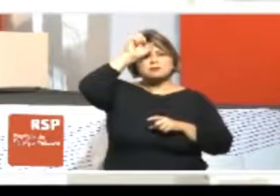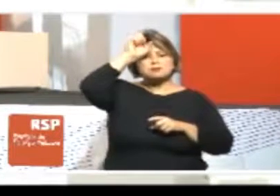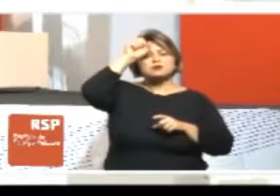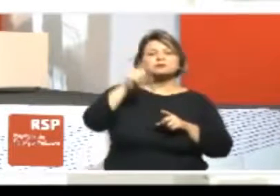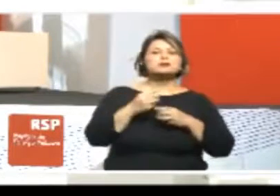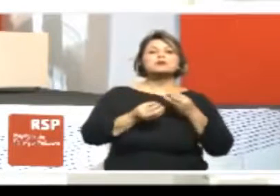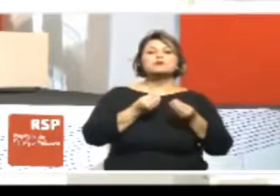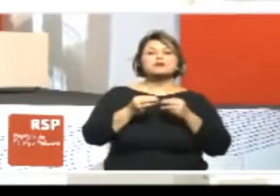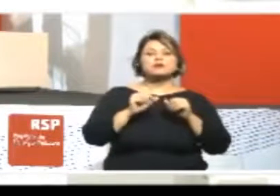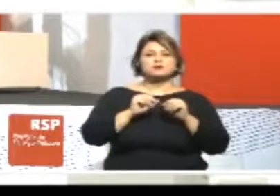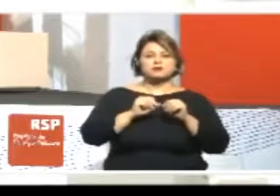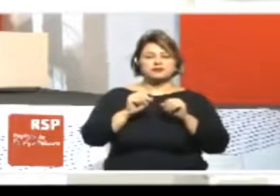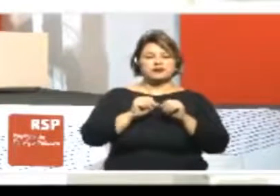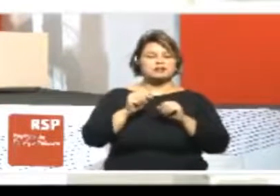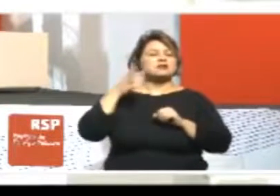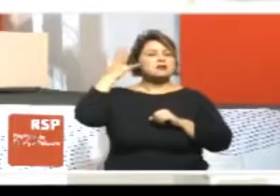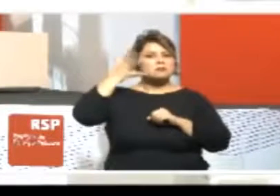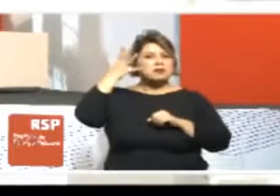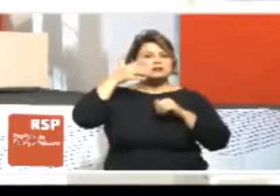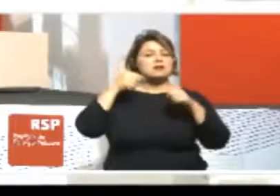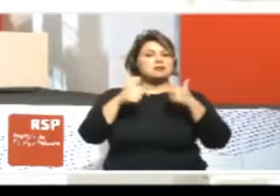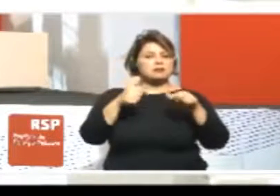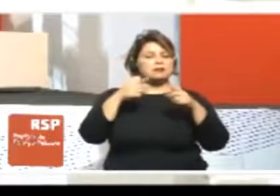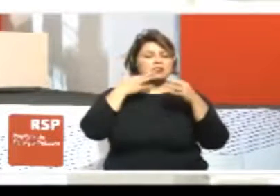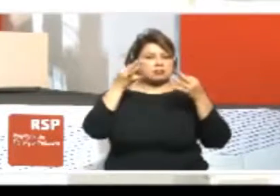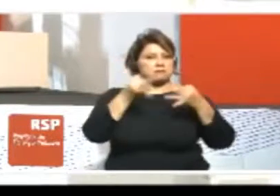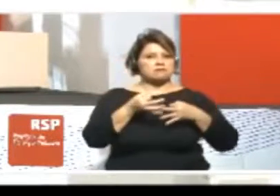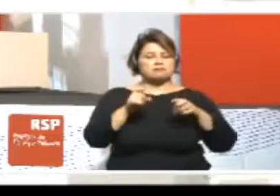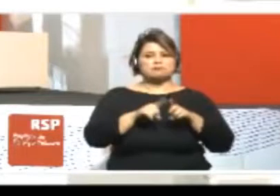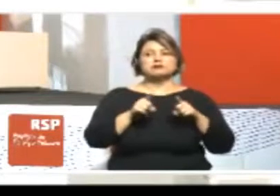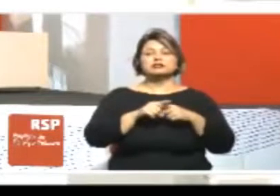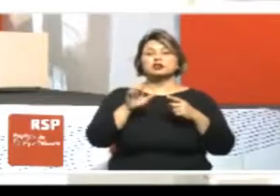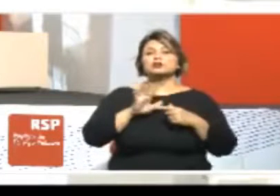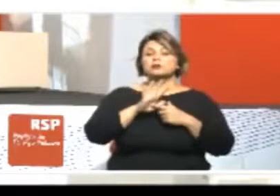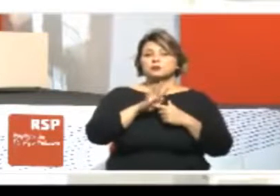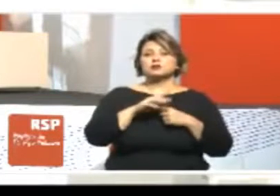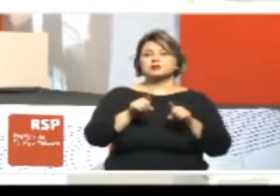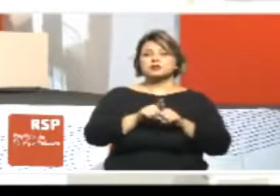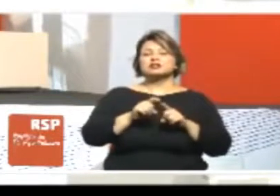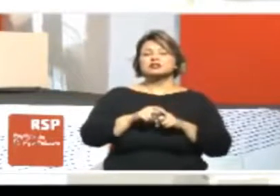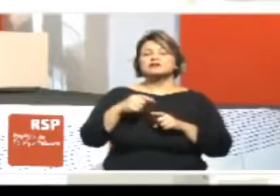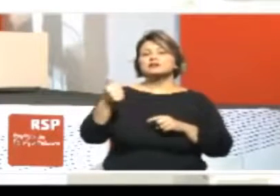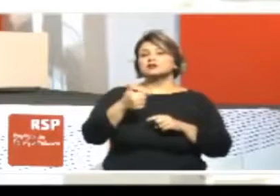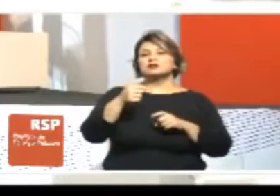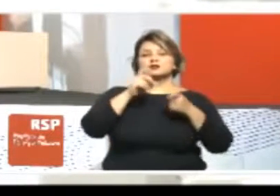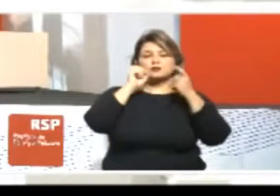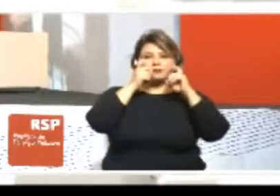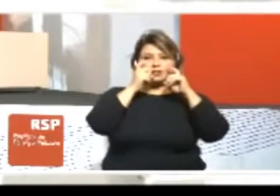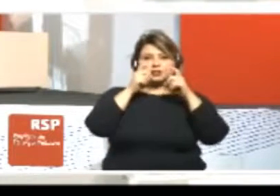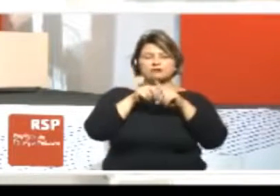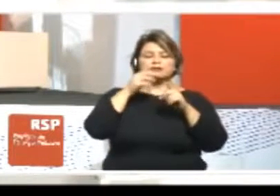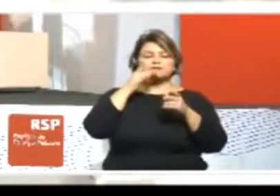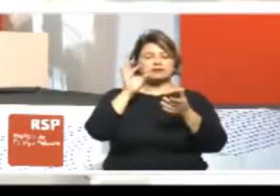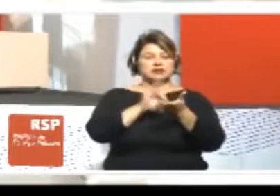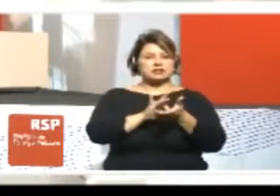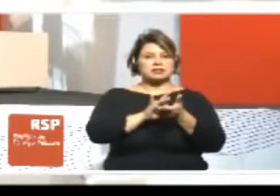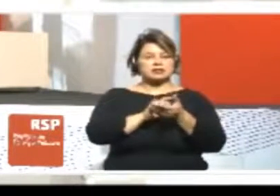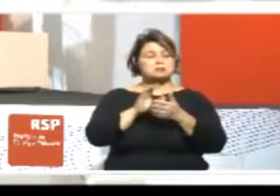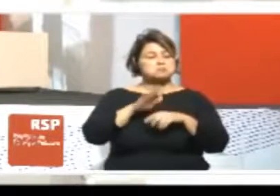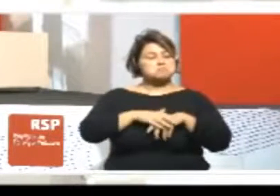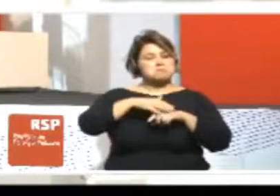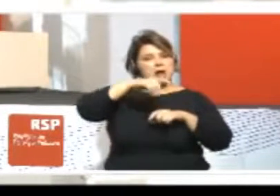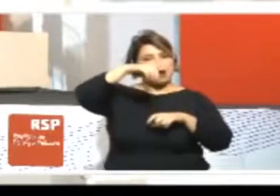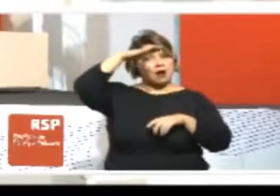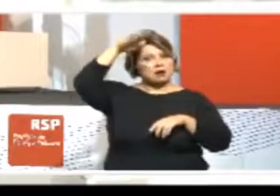lo demuestran los estudios, donde dice Second Administration Year, vemos que ese coeficiente es significativo, incrementando